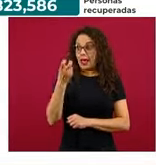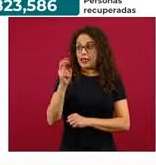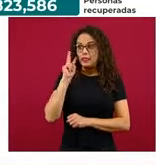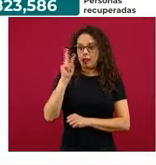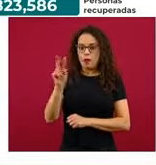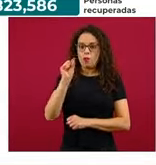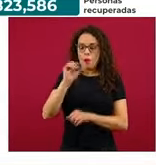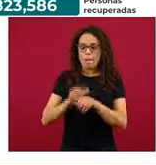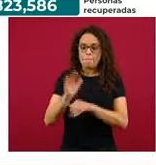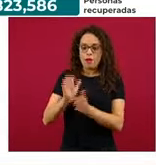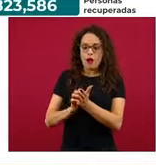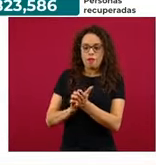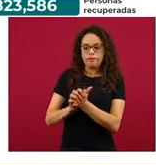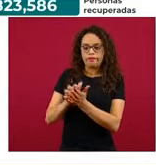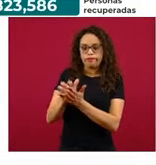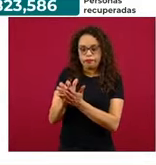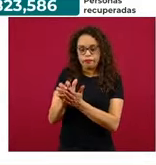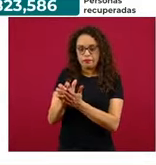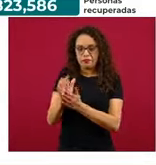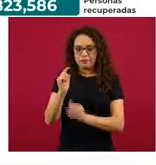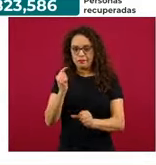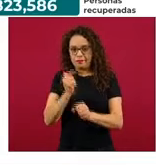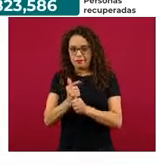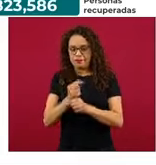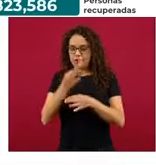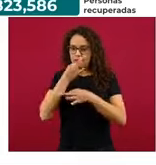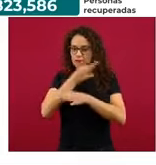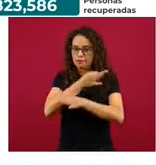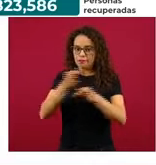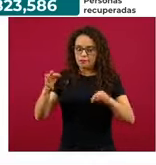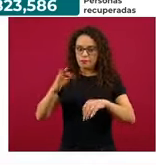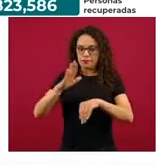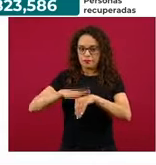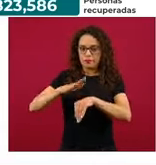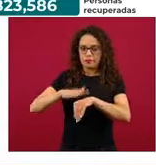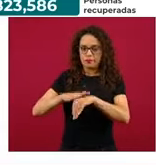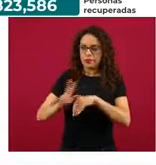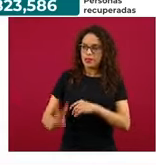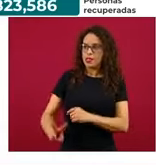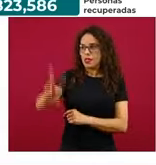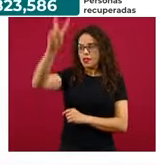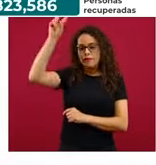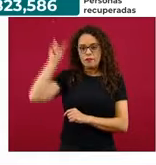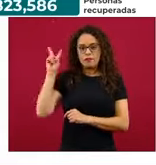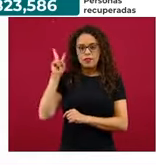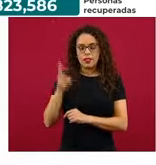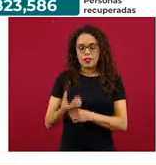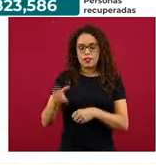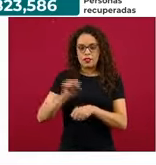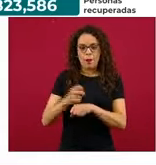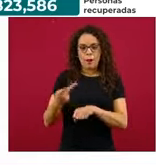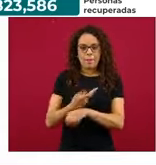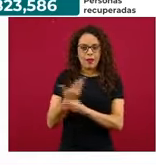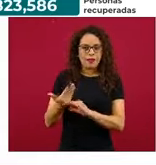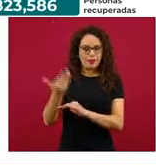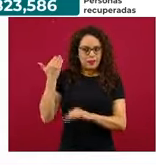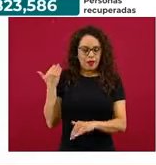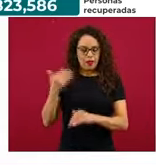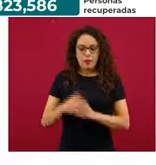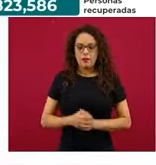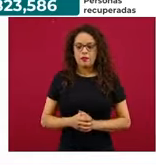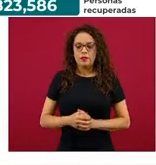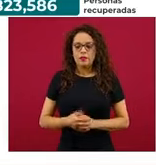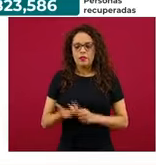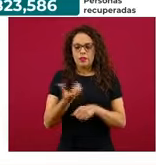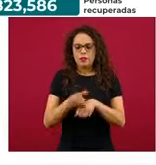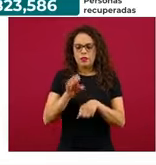incremento que estábamos ya evidenciando y comunicando desde la noche del viernes de la semana pasada, entre la semana 46